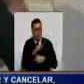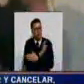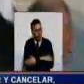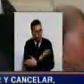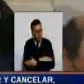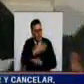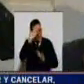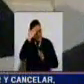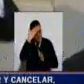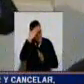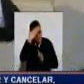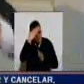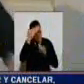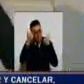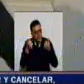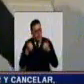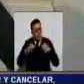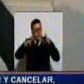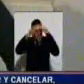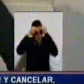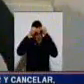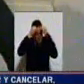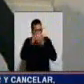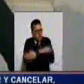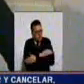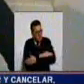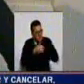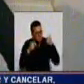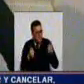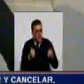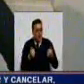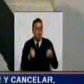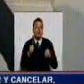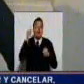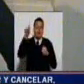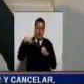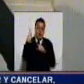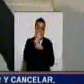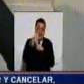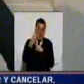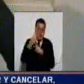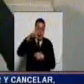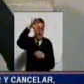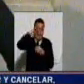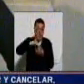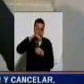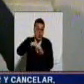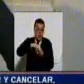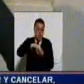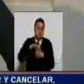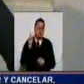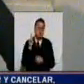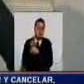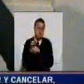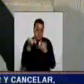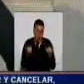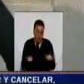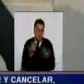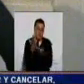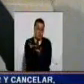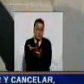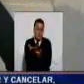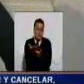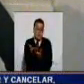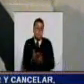ser, ponen el oído en lo que están pensando los colombianos, la semana entrante que se vote esta moción de censura que estamos